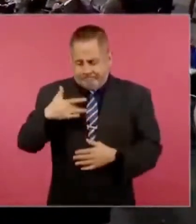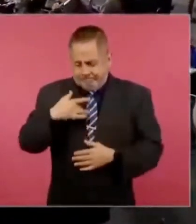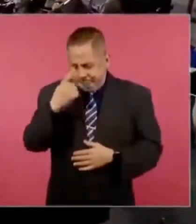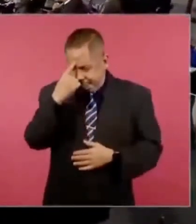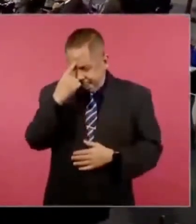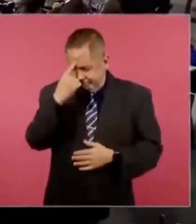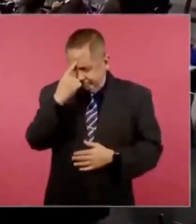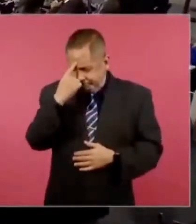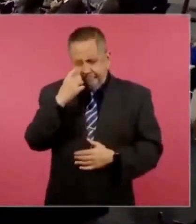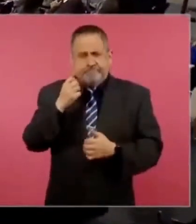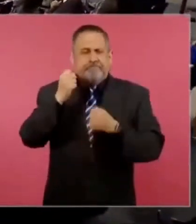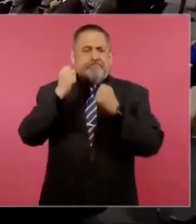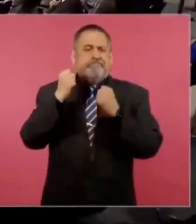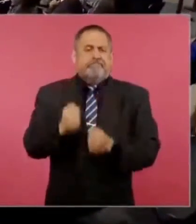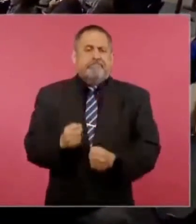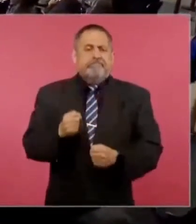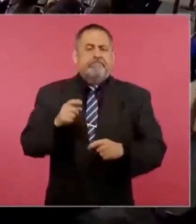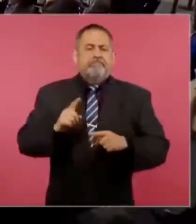convencido